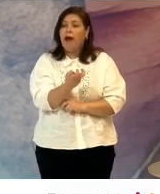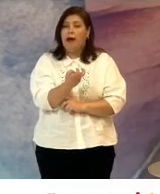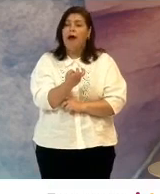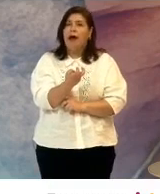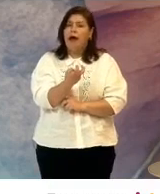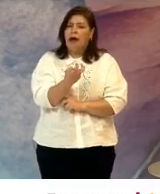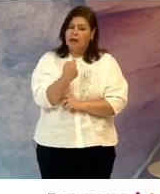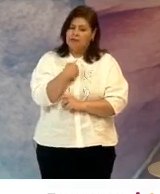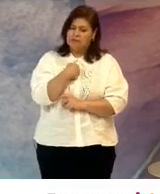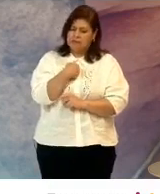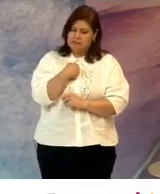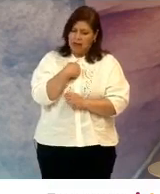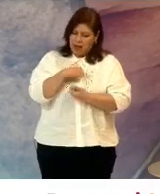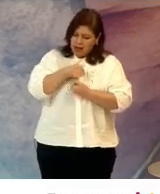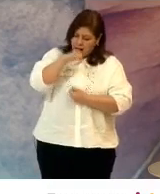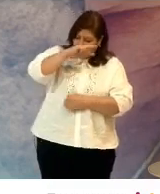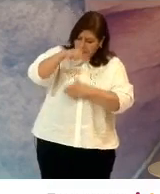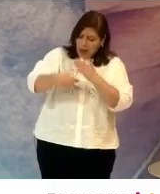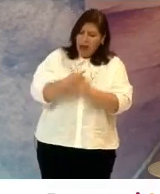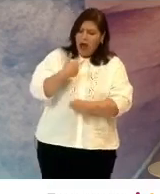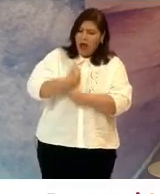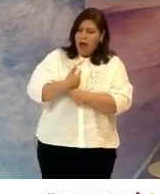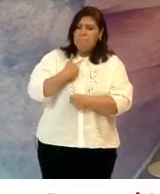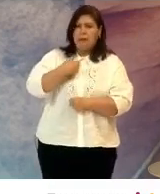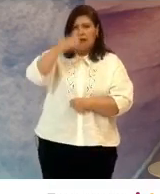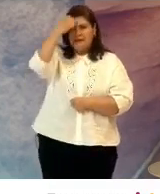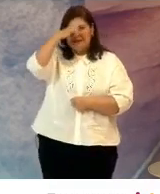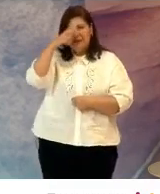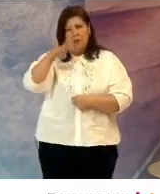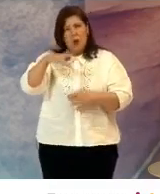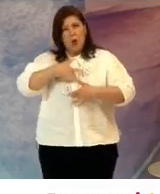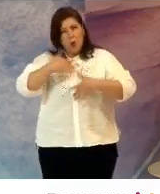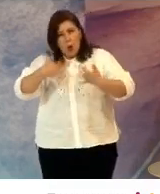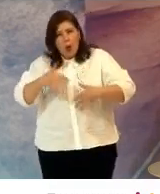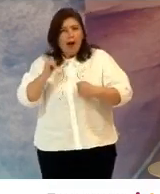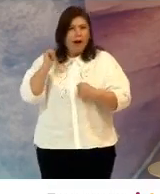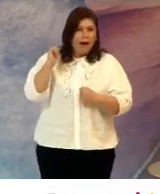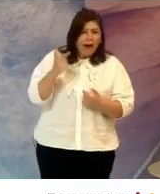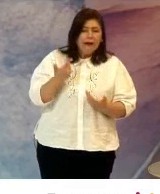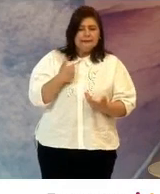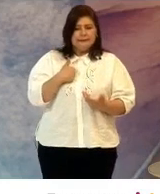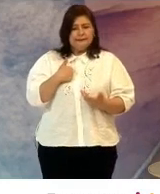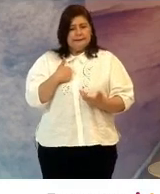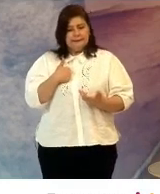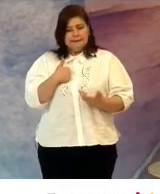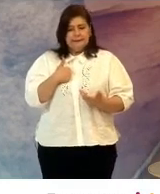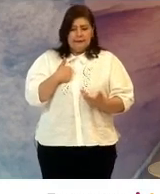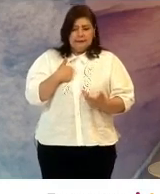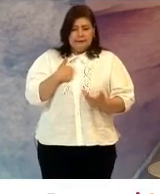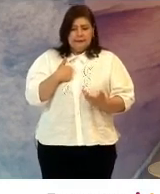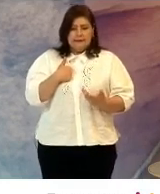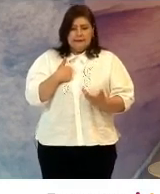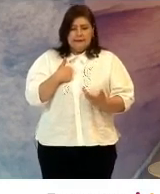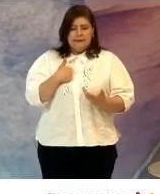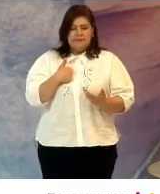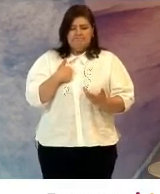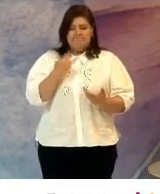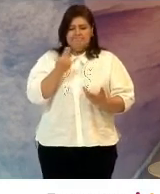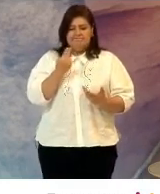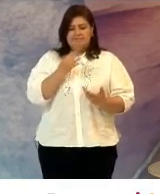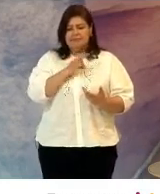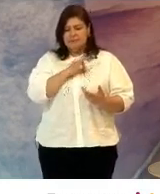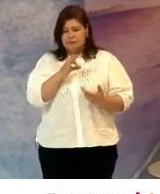través de su experiencia dolorosa, que solo pensamos en esas estructuras, puedes